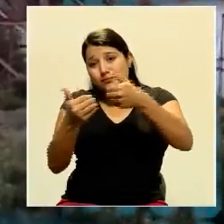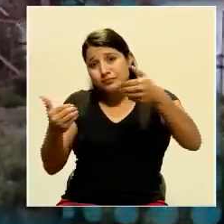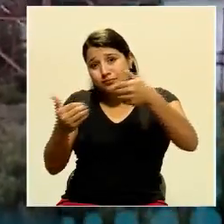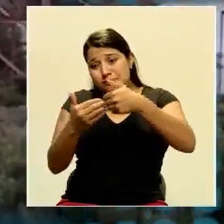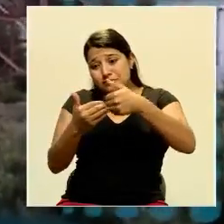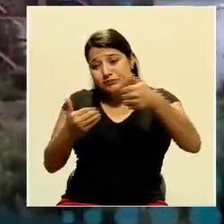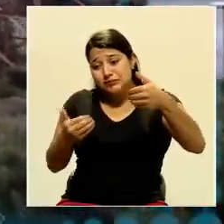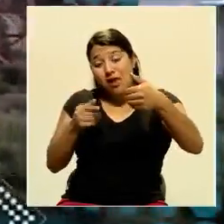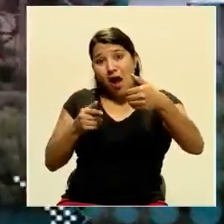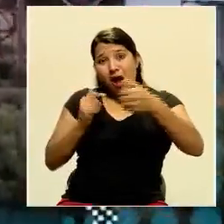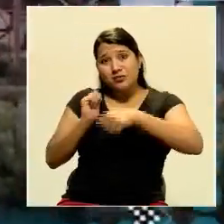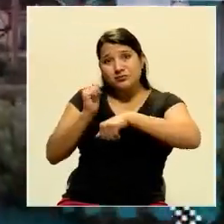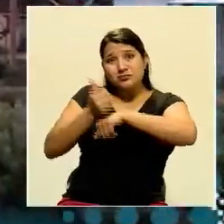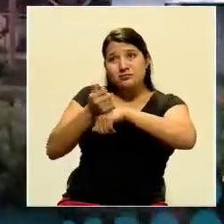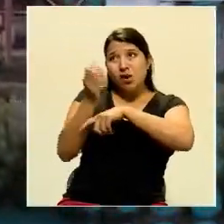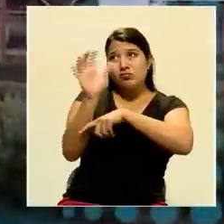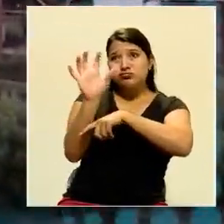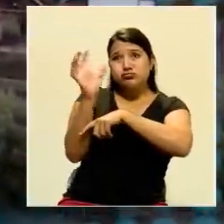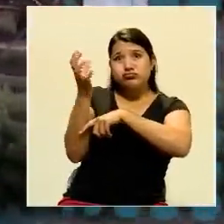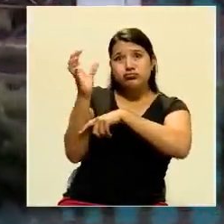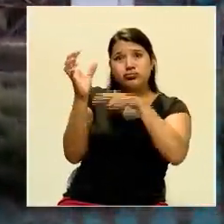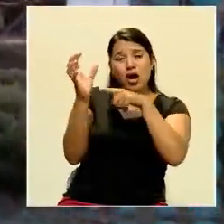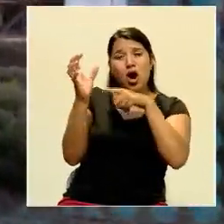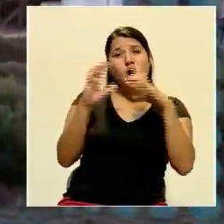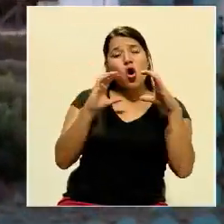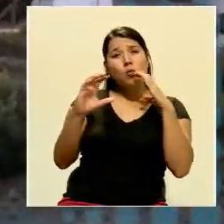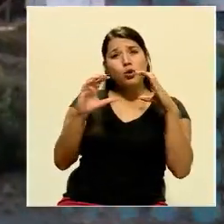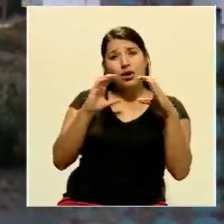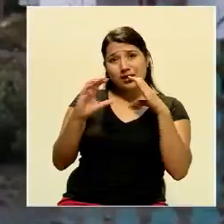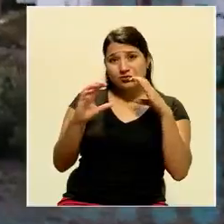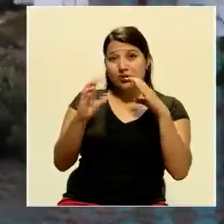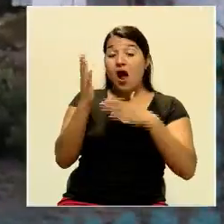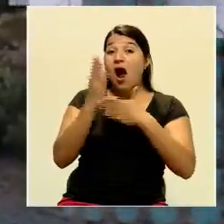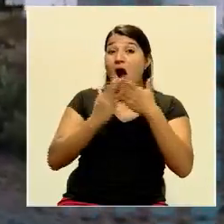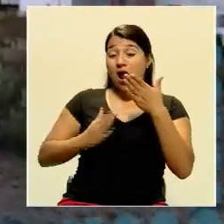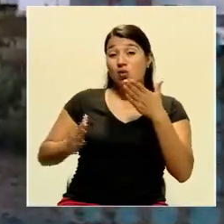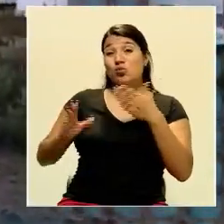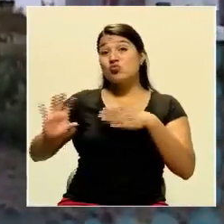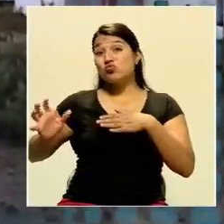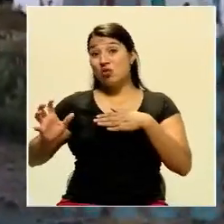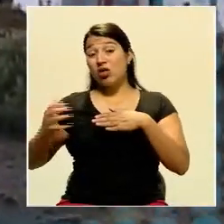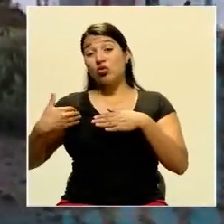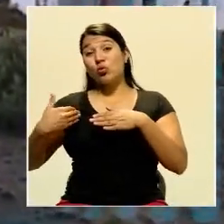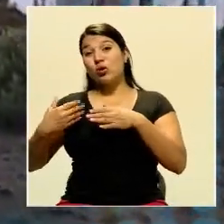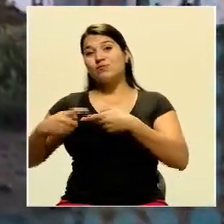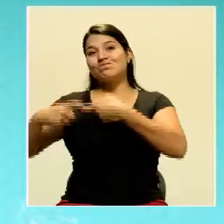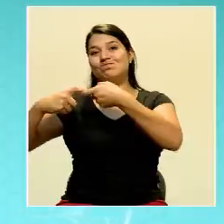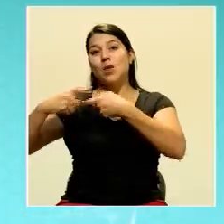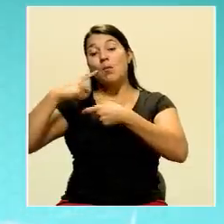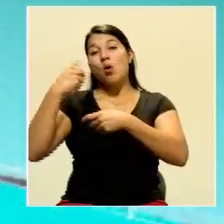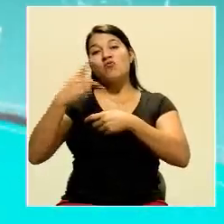de comunicación. Algunas emisoras tuvieron que salir del aire por este riesgo.